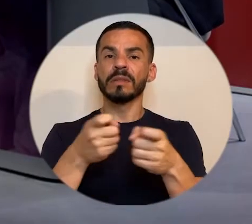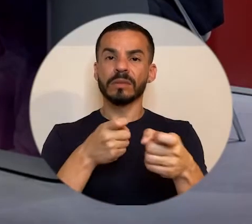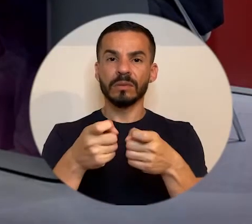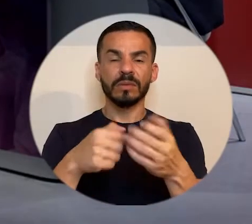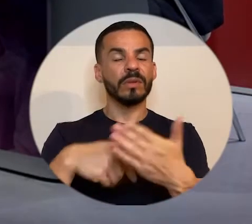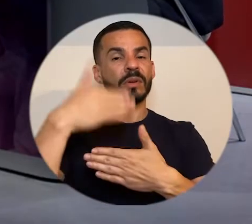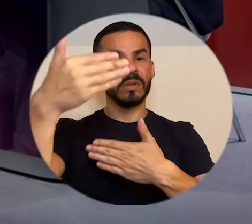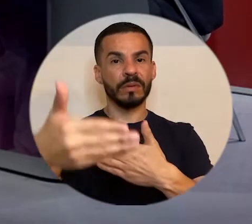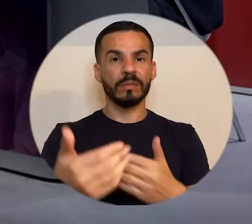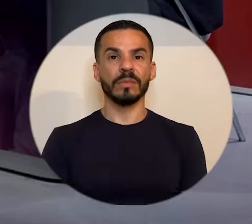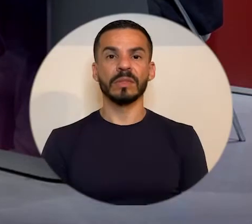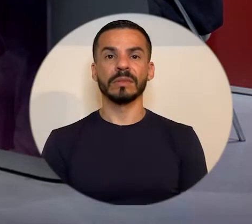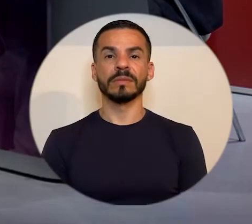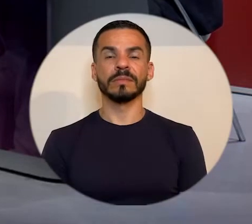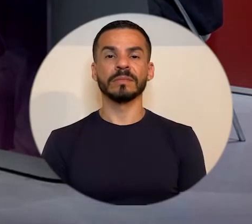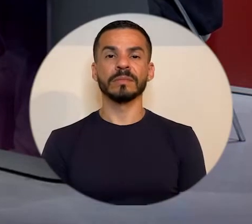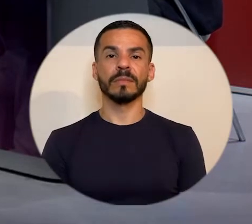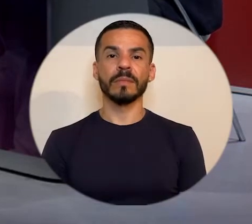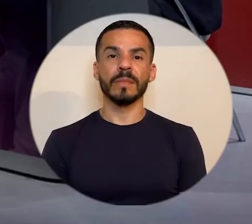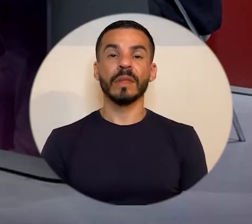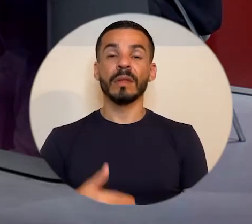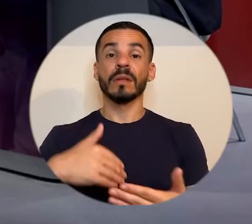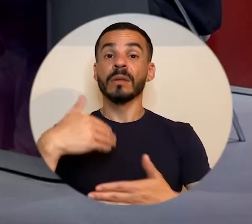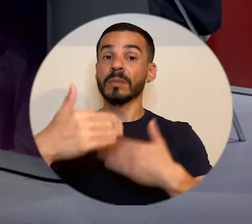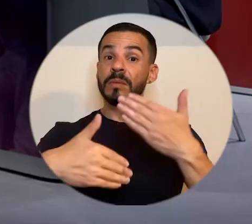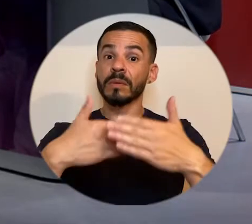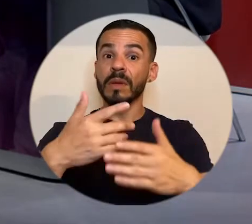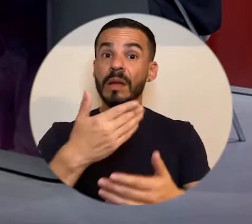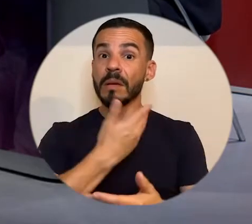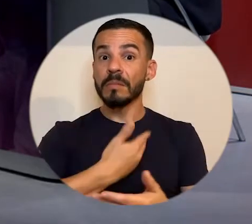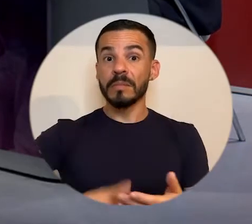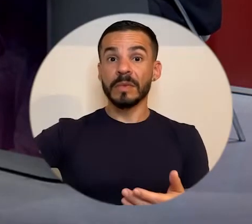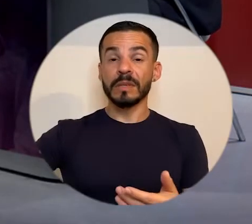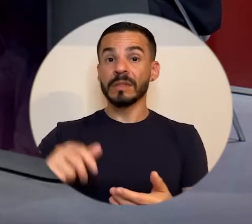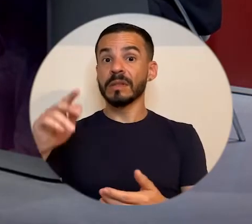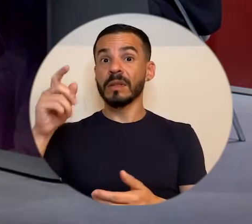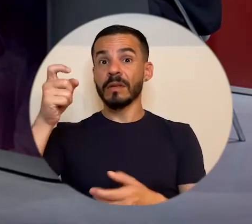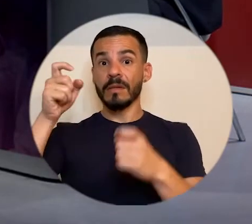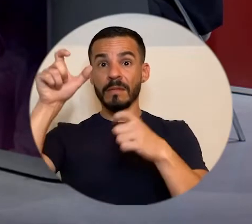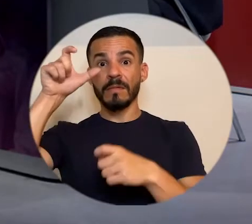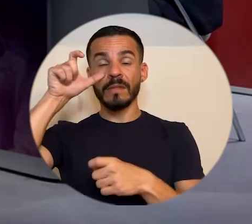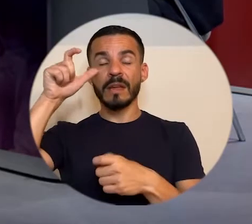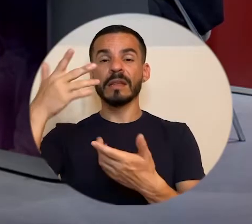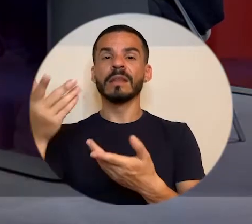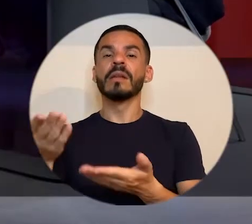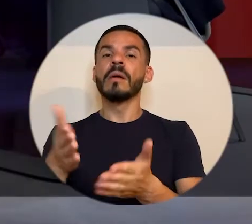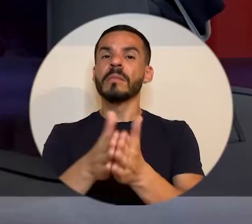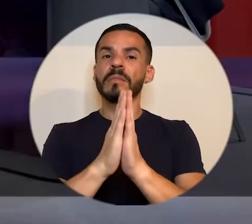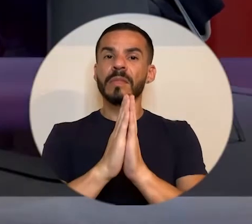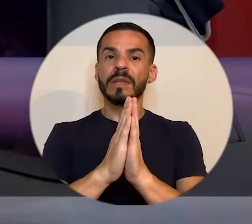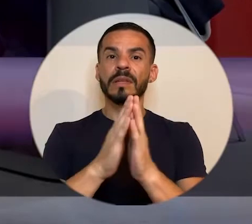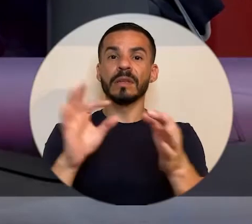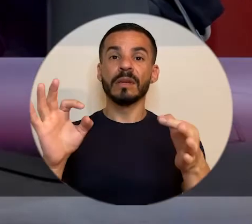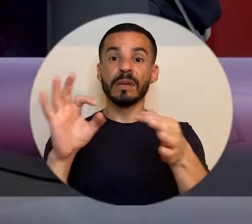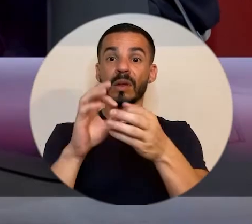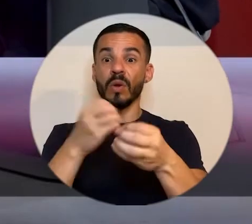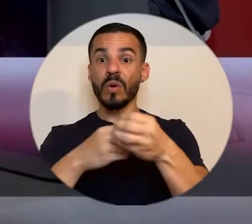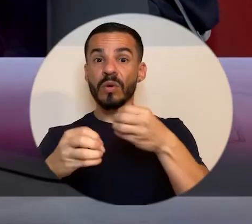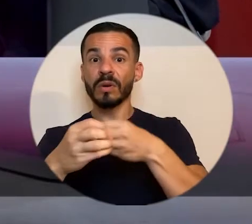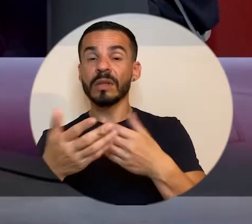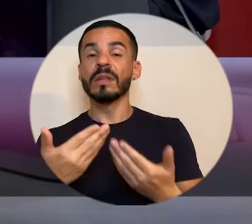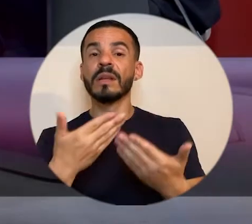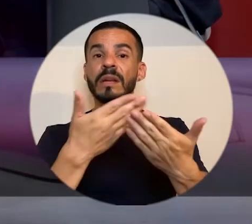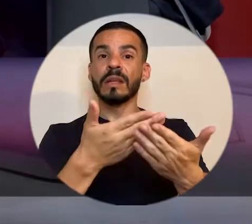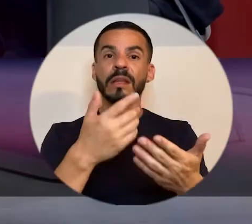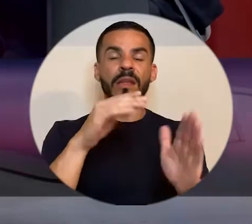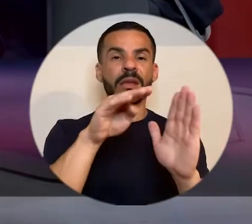controles más adelante. Conforme el presidente Biden se siente más, va a pedir que los organismos correspondientes le